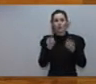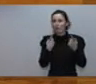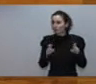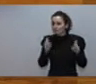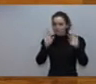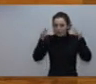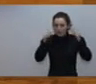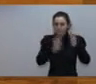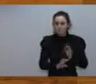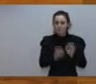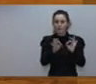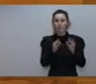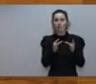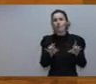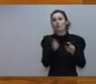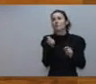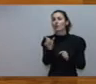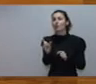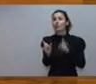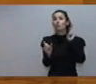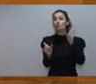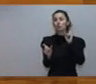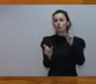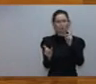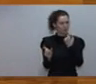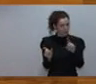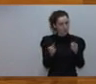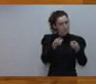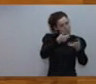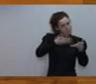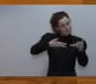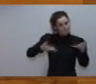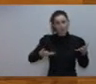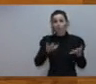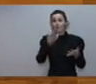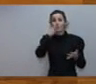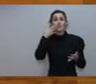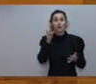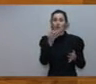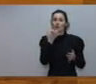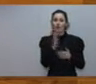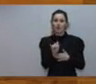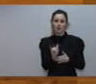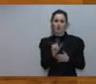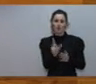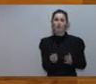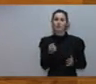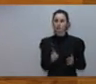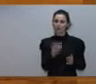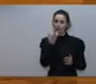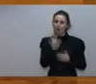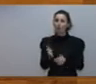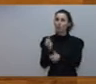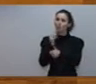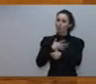exclusivamente a el precio más competitivo. Hay ejemplos en Francia e Italia. Entendemos